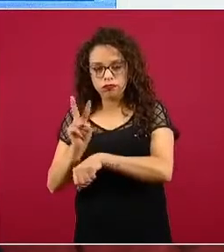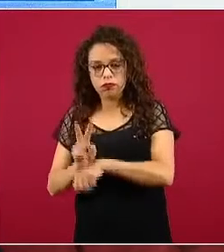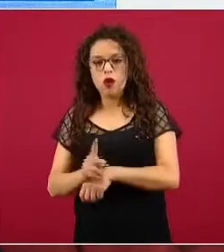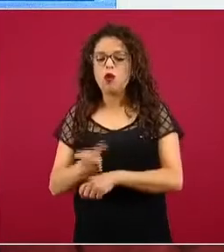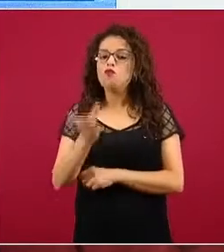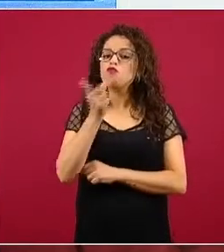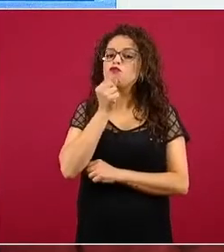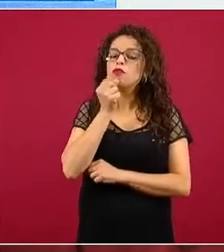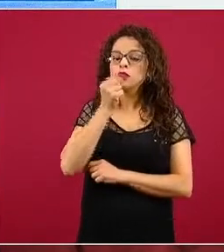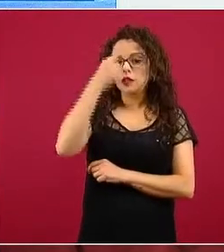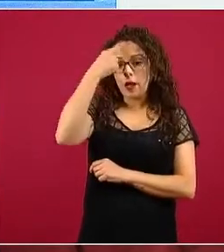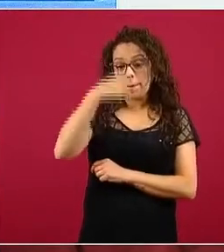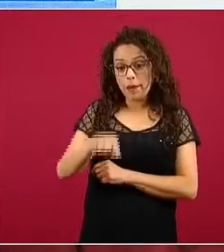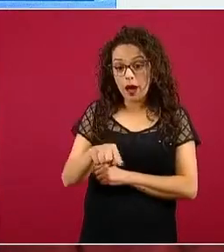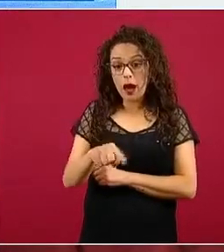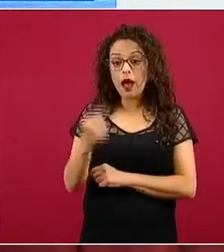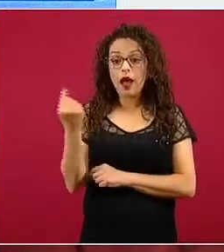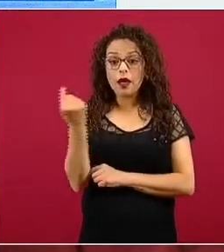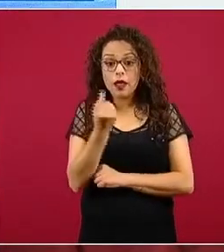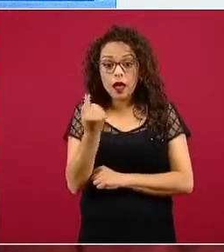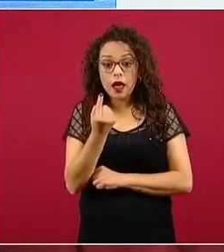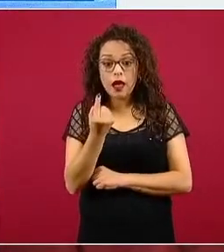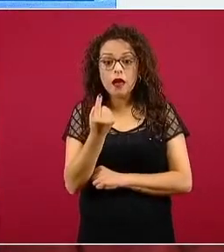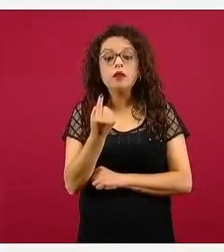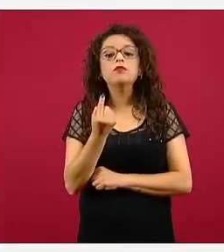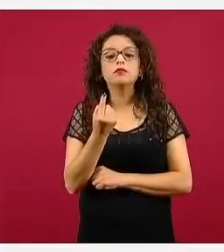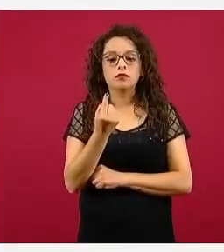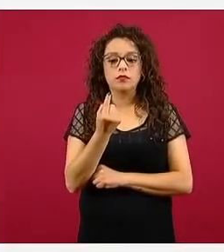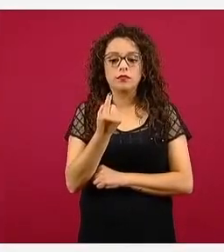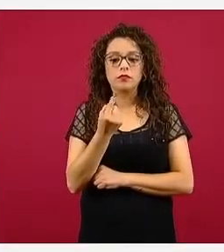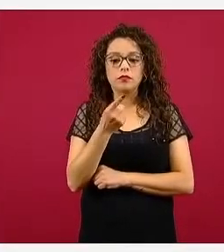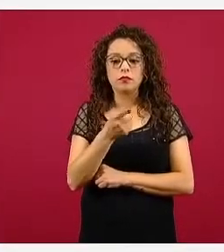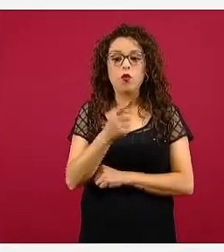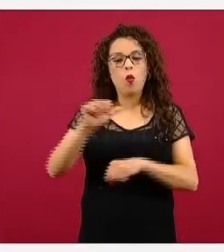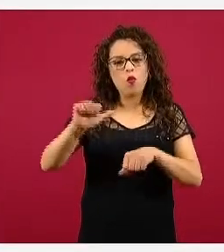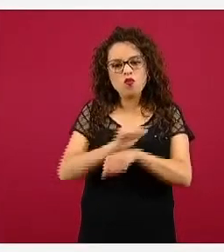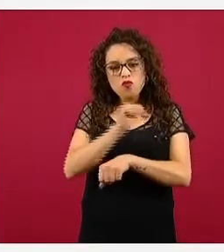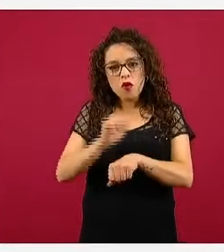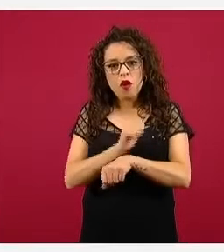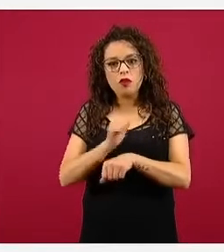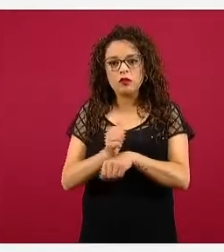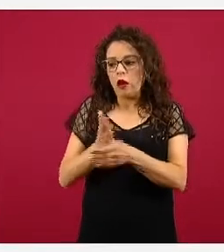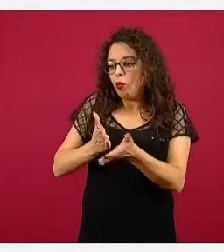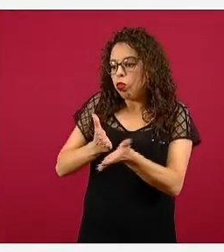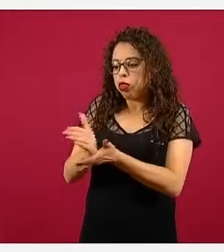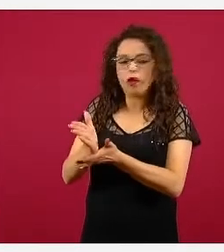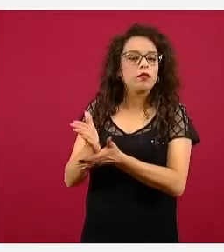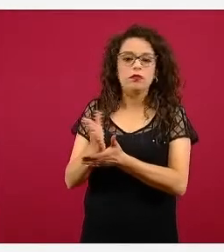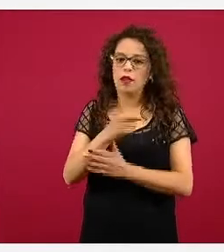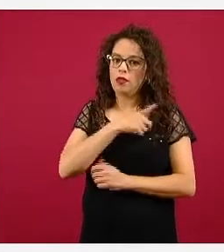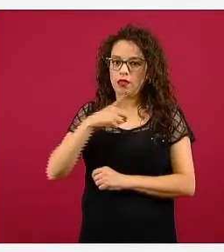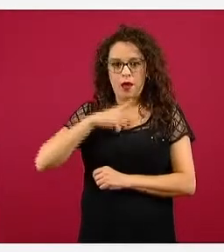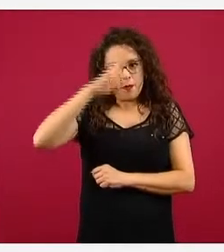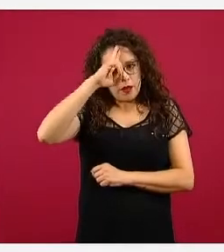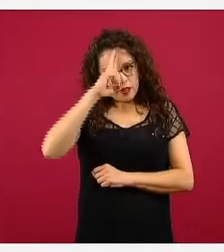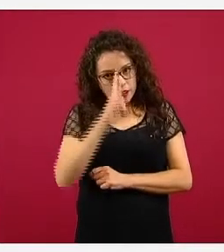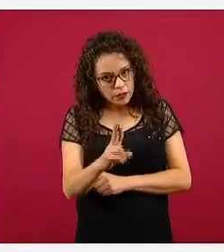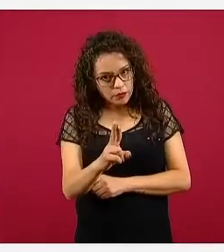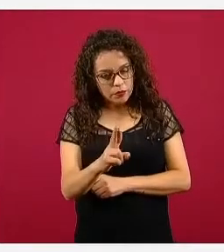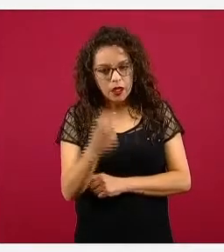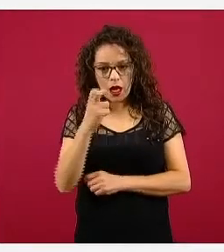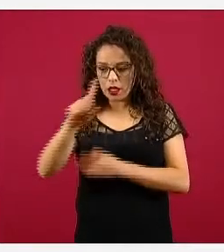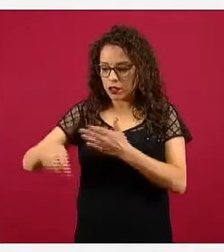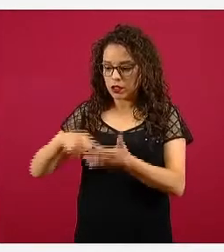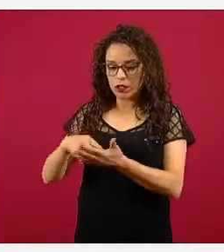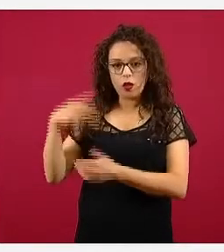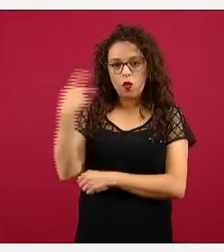México para garantizar que no sean, digamos, los automóviles respeten las reglas. La razón por la que se habilitaron